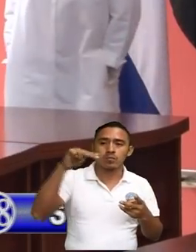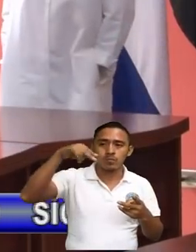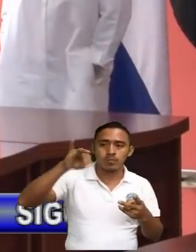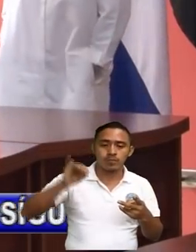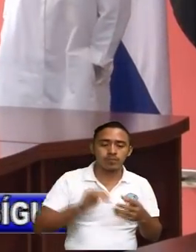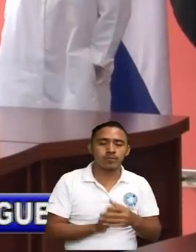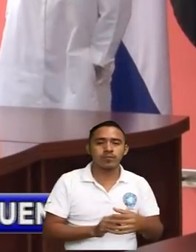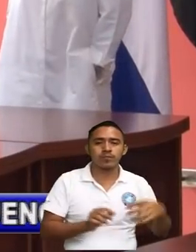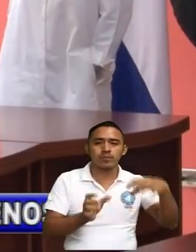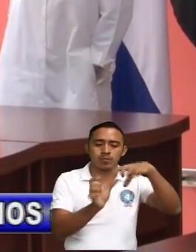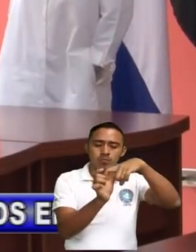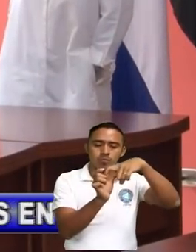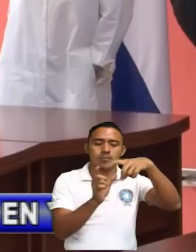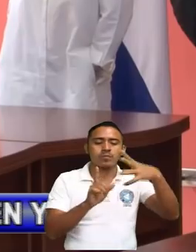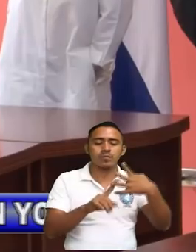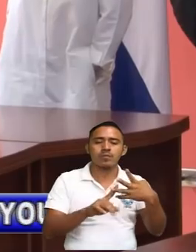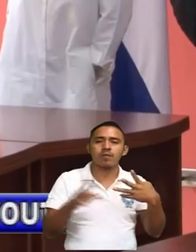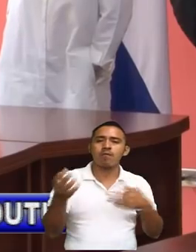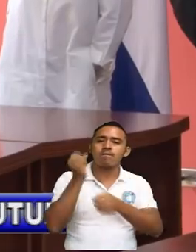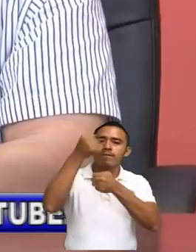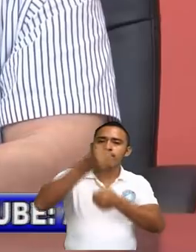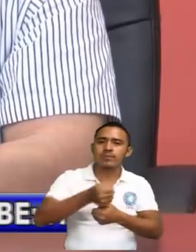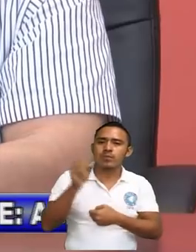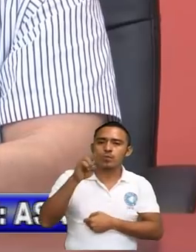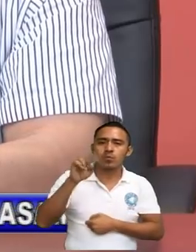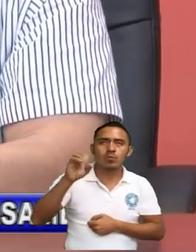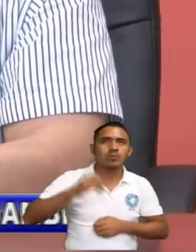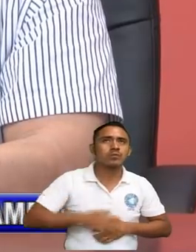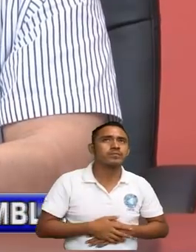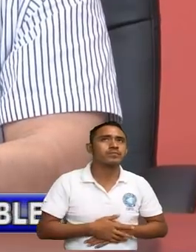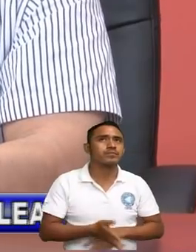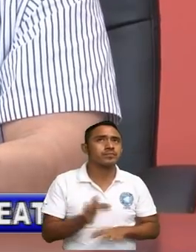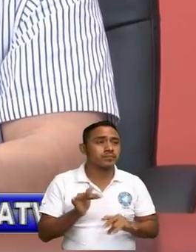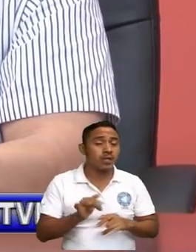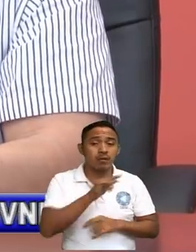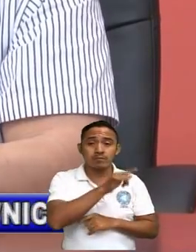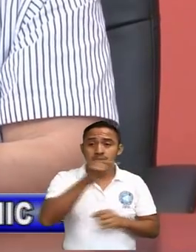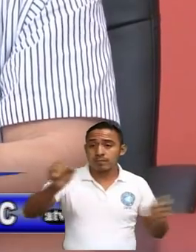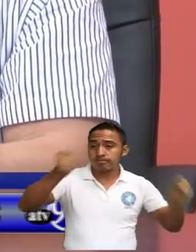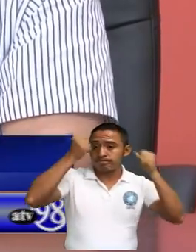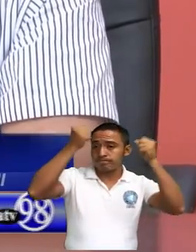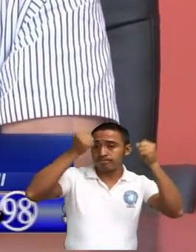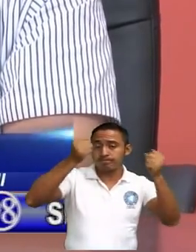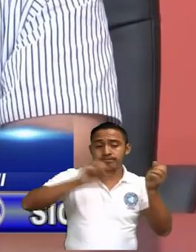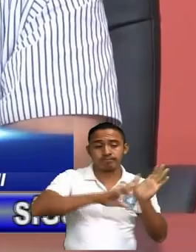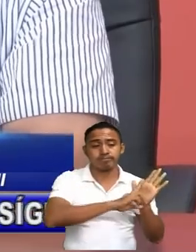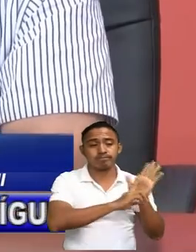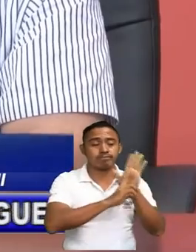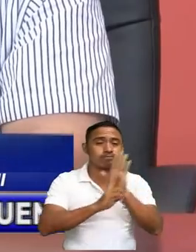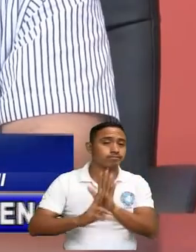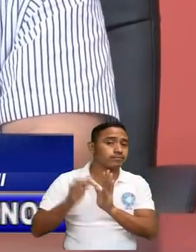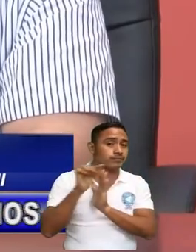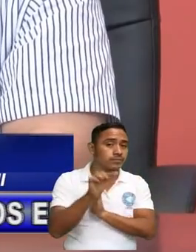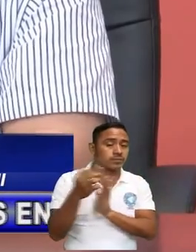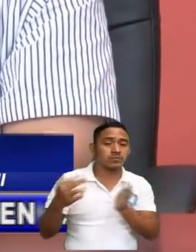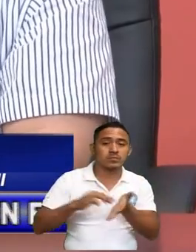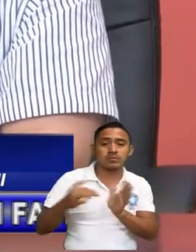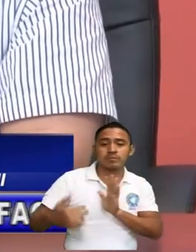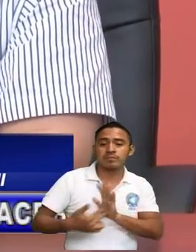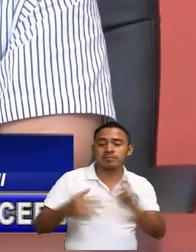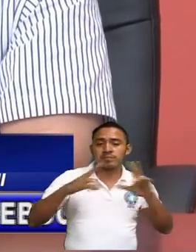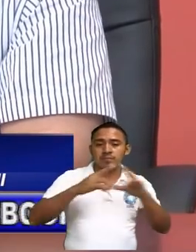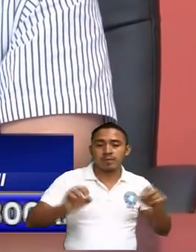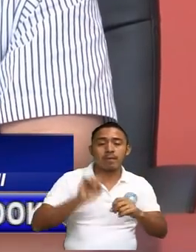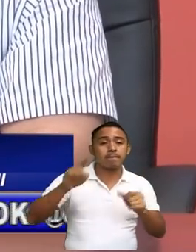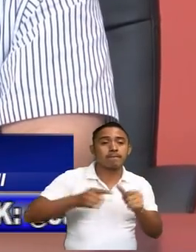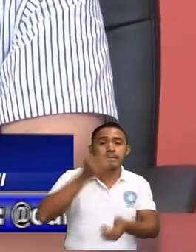la UNAM León y Fundación 1. Desde ya, muchachos, son ganadores, son los que representan a Nicaragua. Es la primera vez